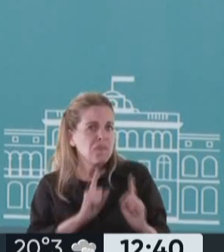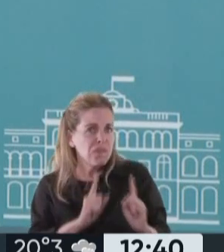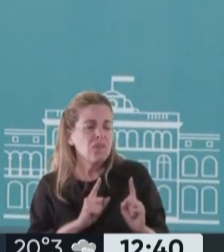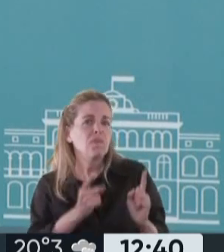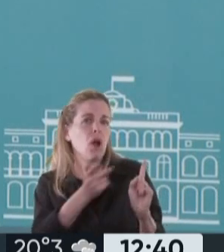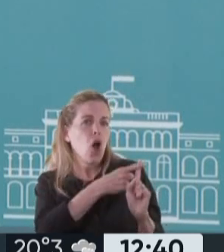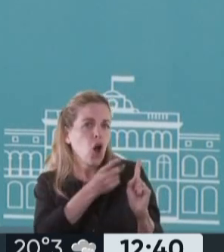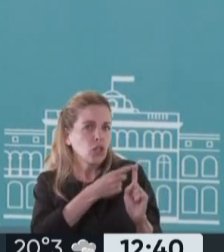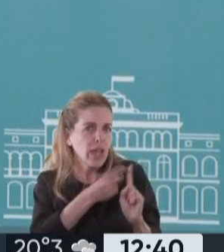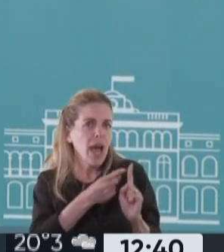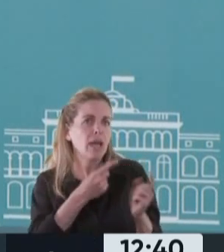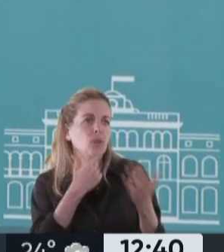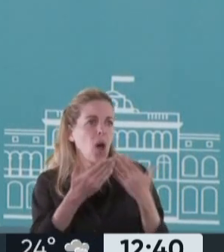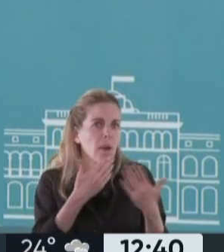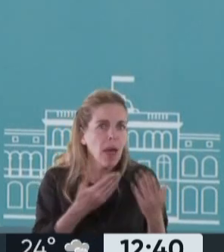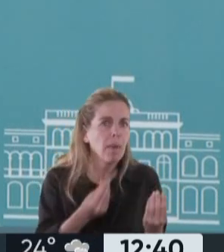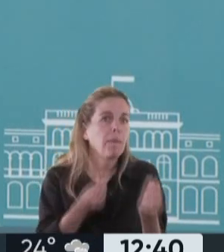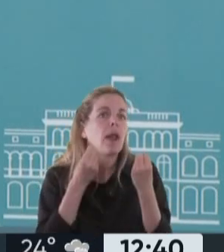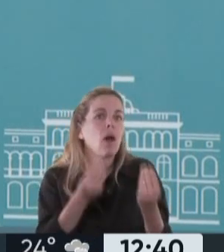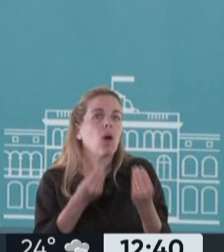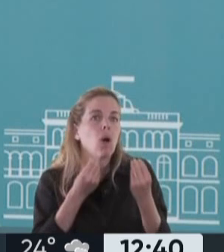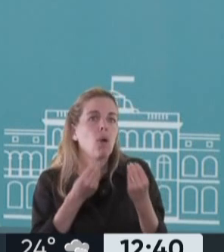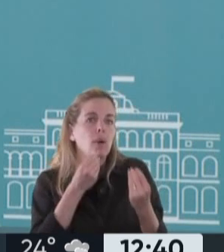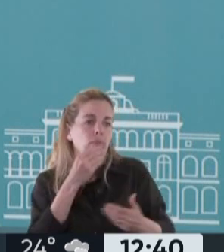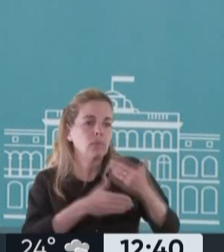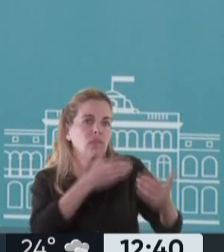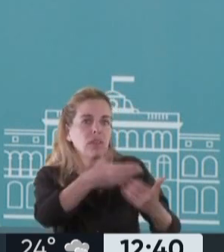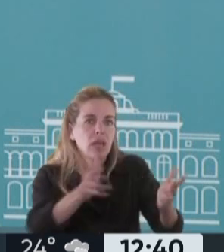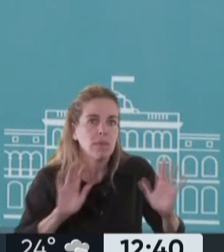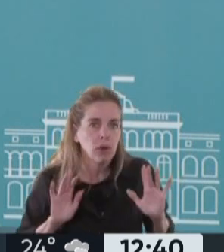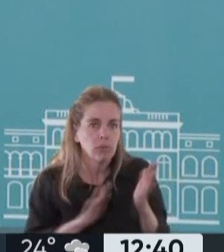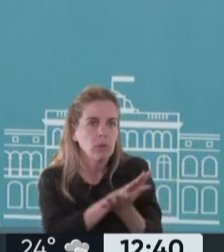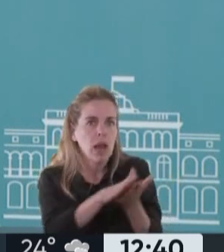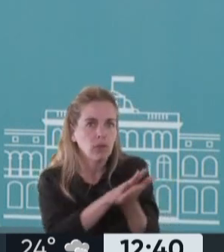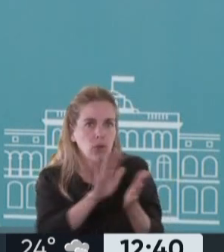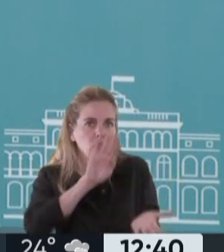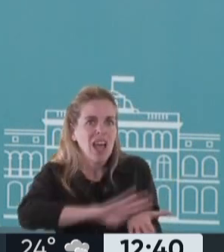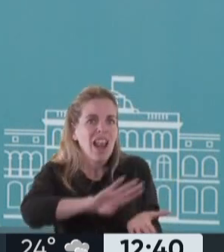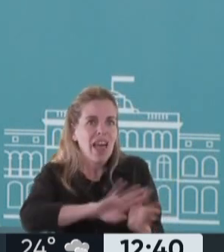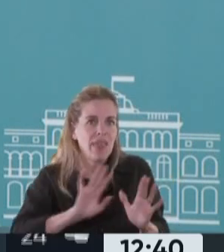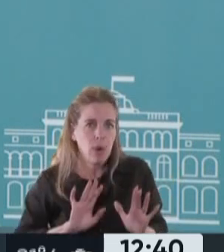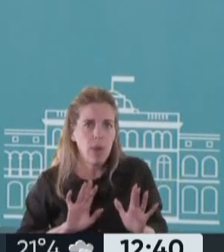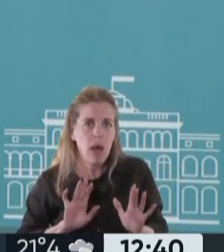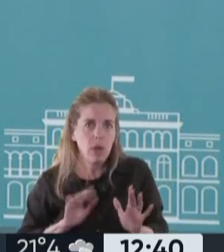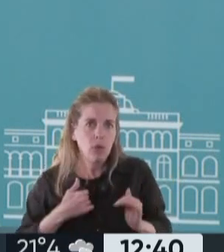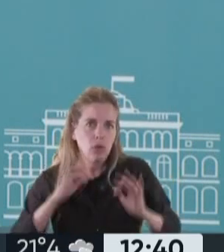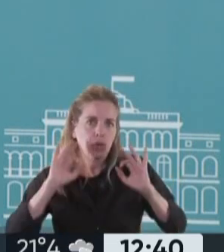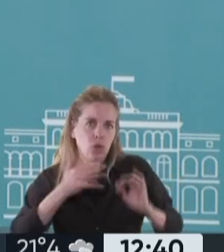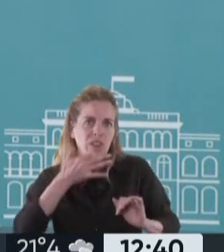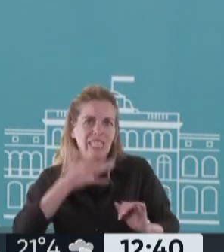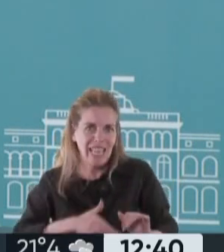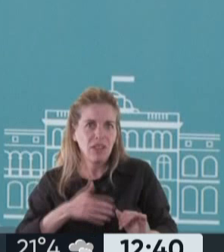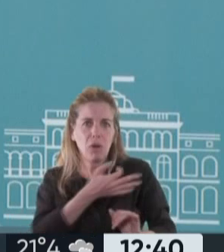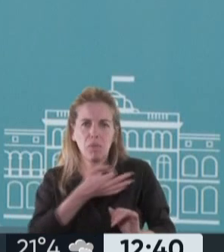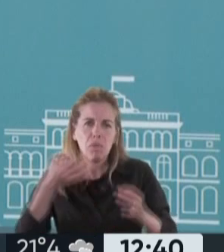conversaciones a ver cómo se lleva adelante. Entonces, en este sentido, yo me quiero hacer eco de lo que muy bien acaban